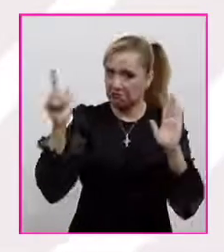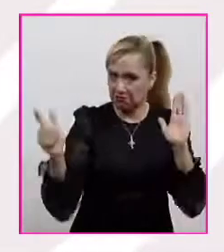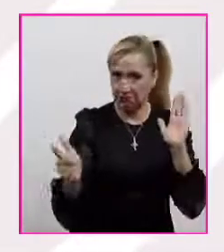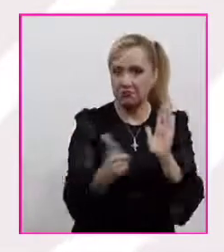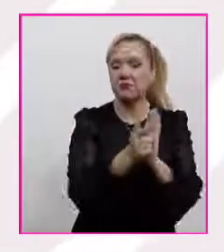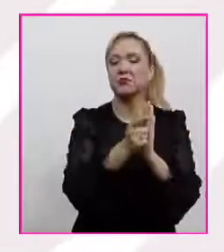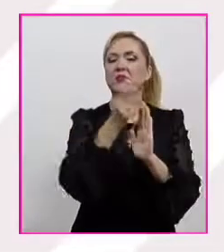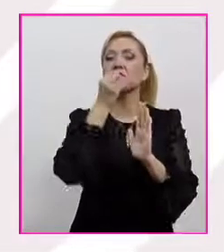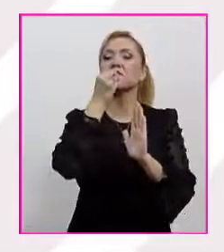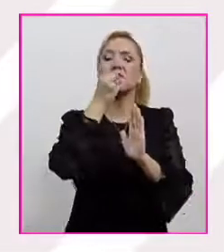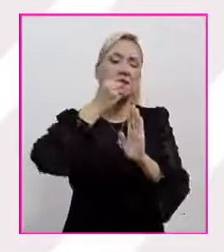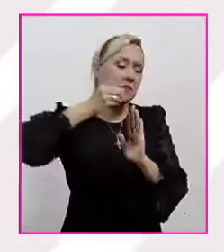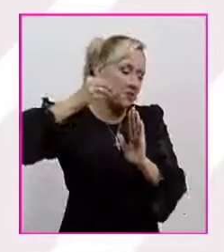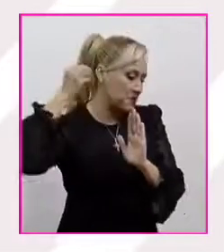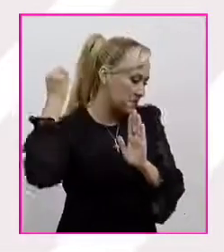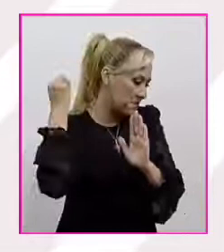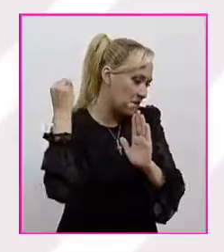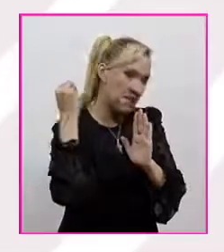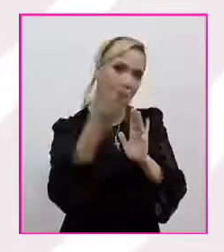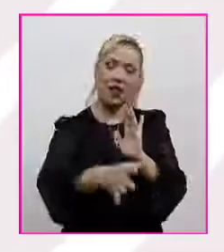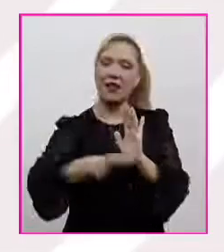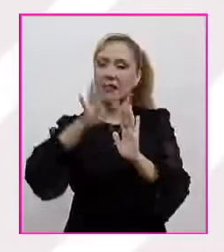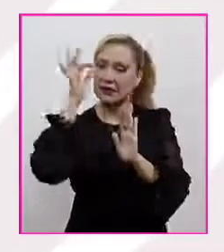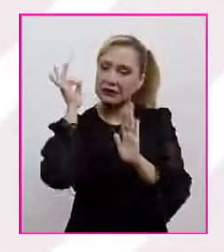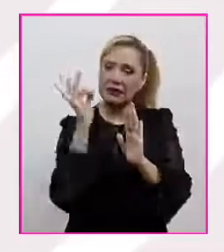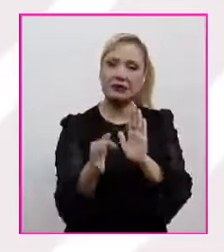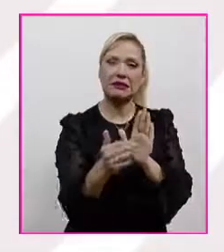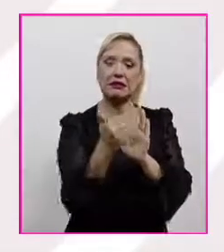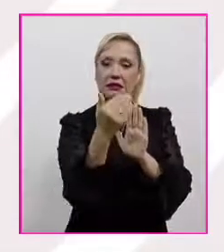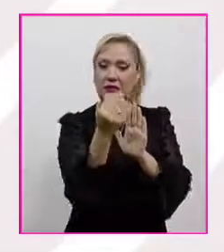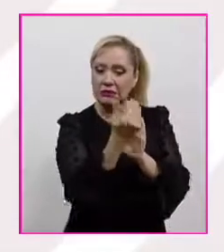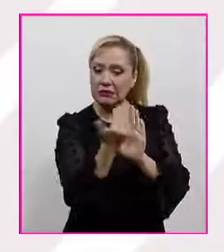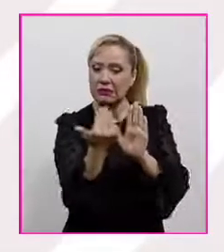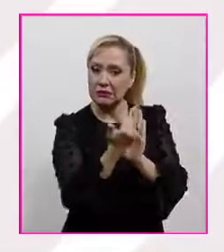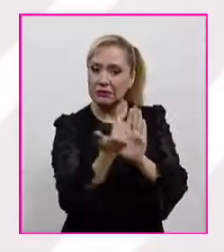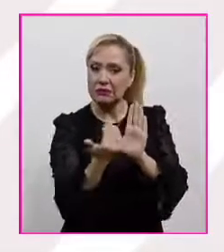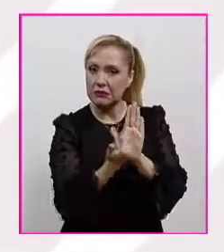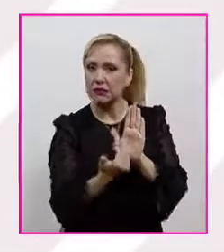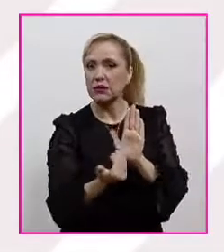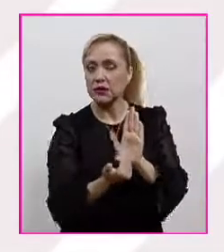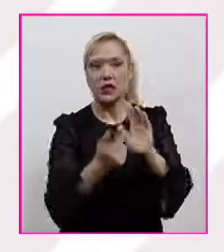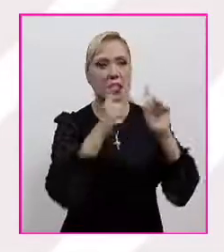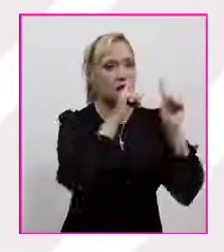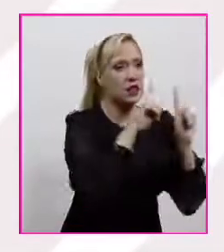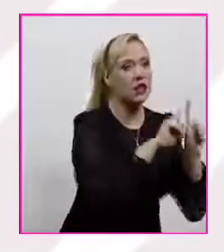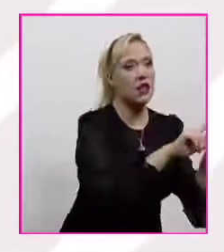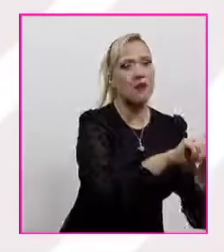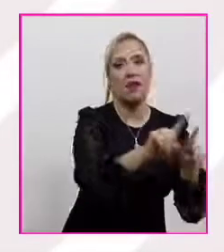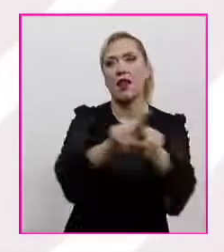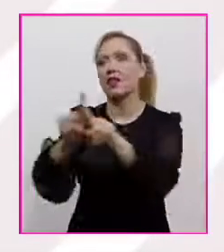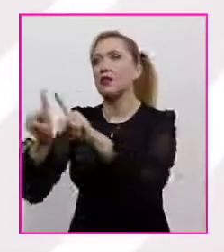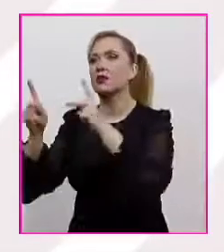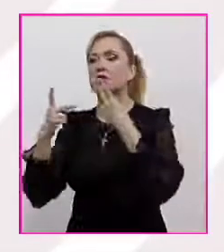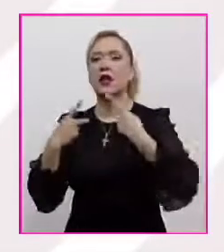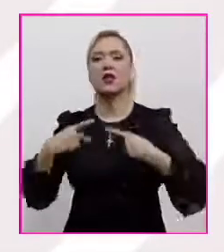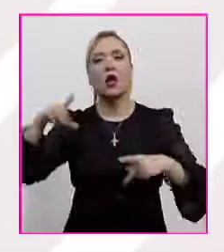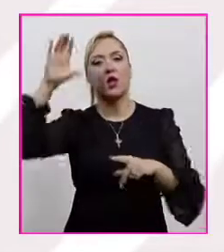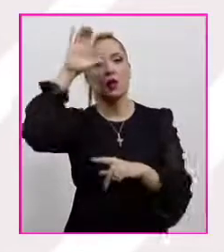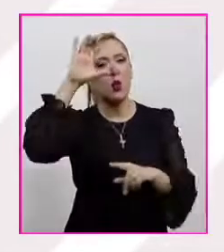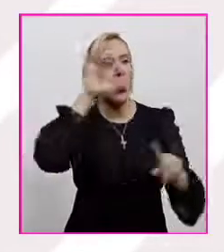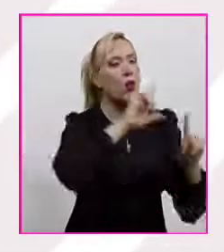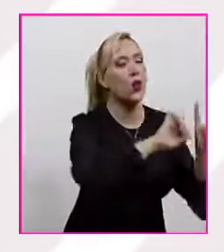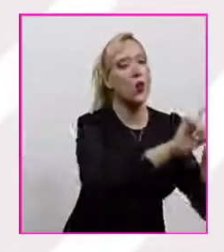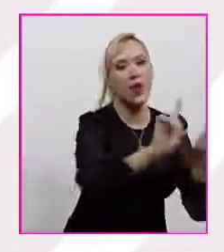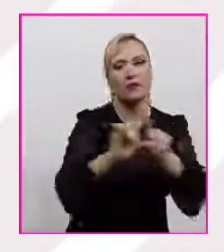verdaderamente muy propicio para la multiculturalidad, ¿no? Para